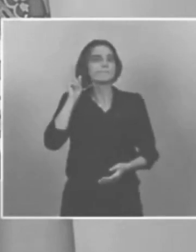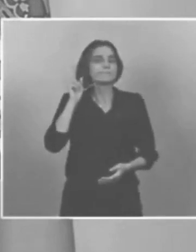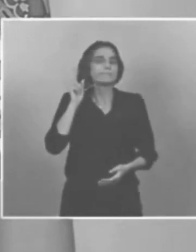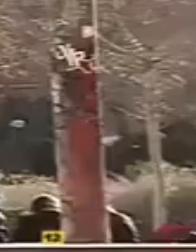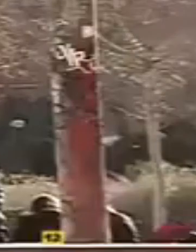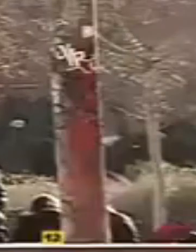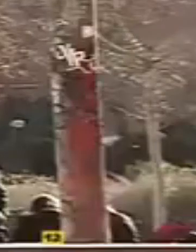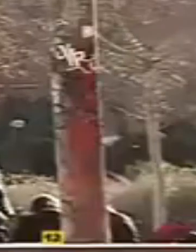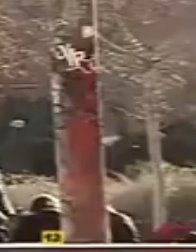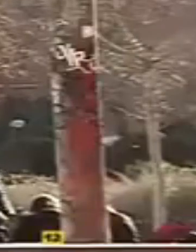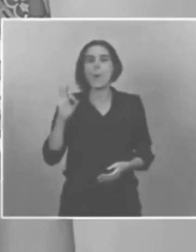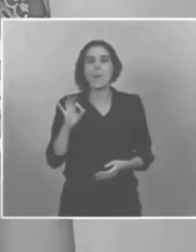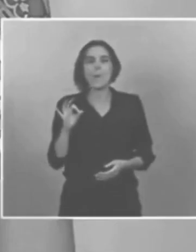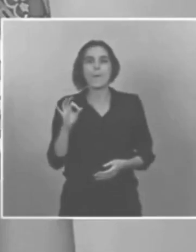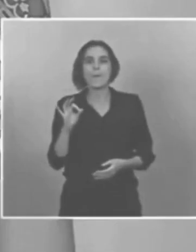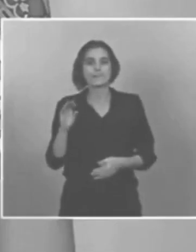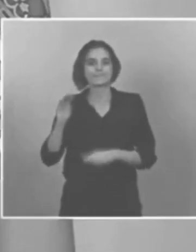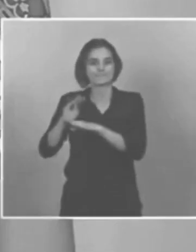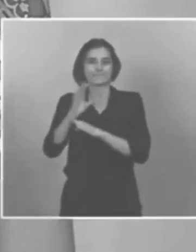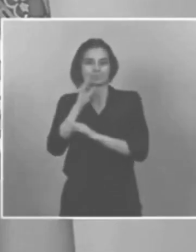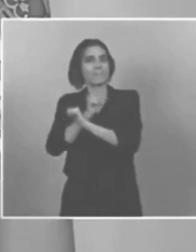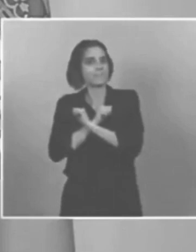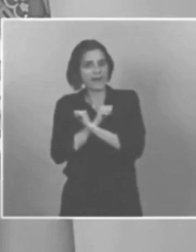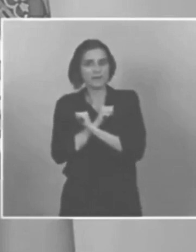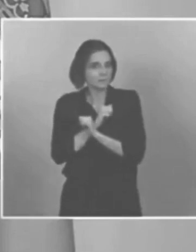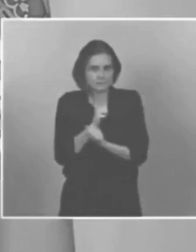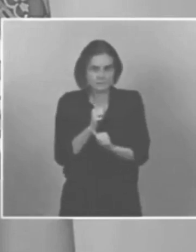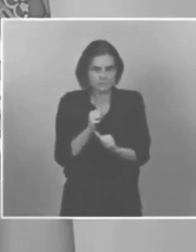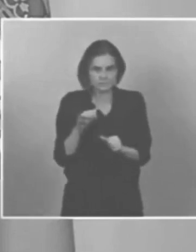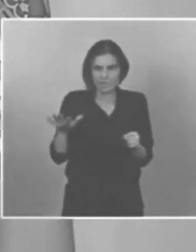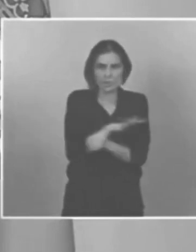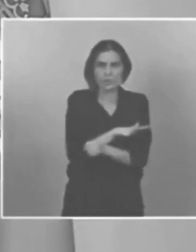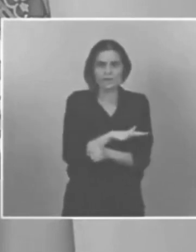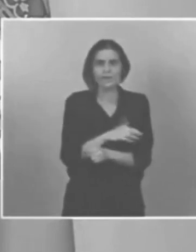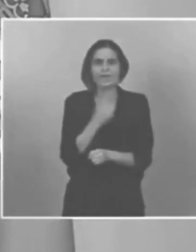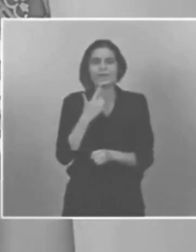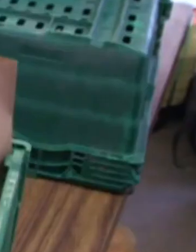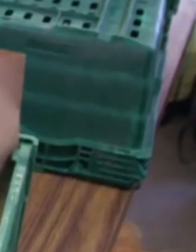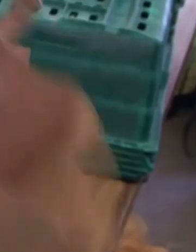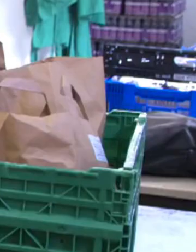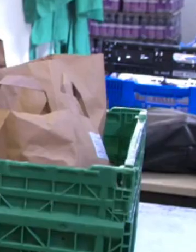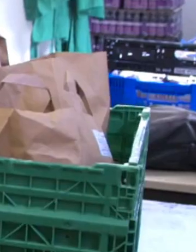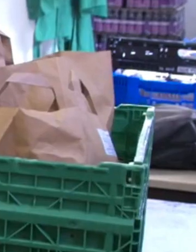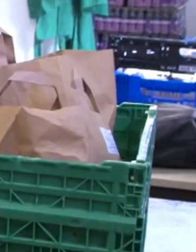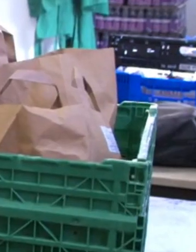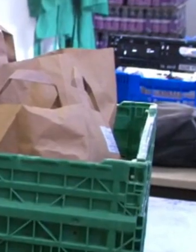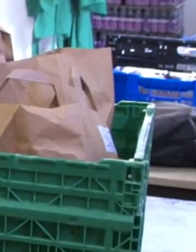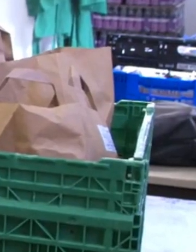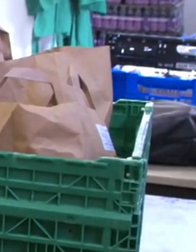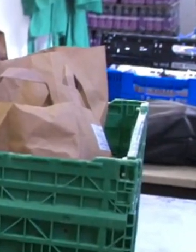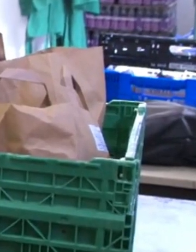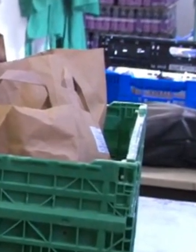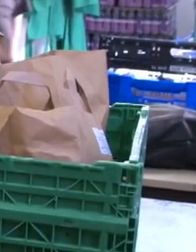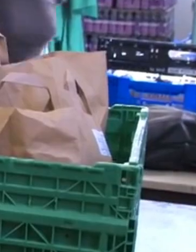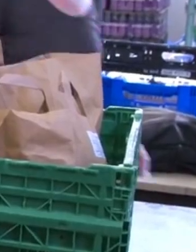establecido filtros sin sentido, cuyo único fin consiste en excluir a un buen número de posibles beneficiarios, así arrastre en situaciones de